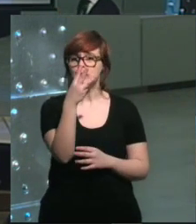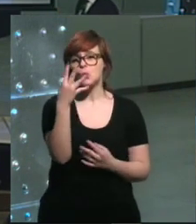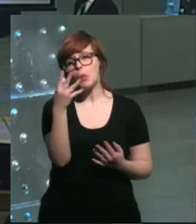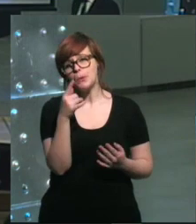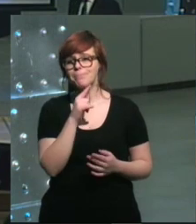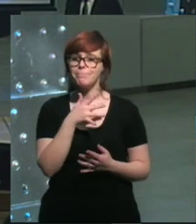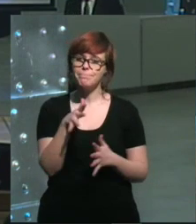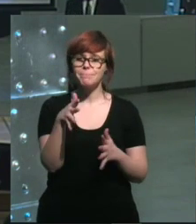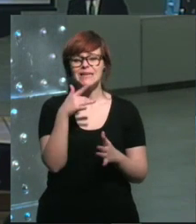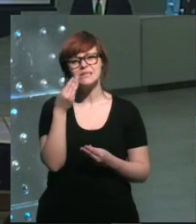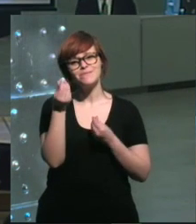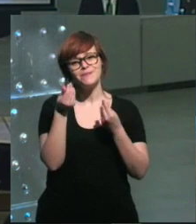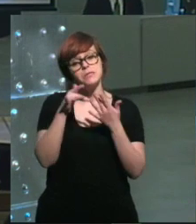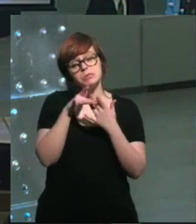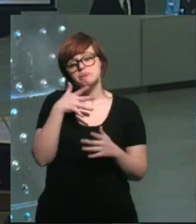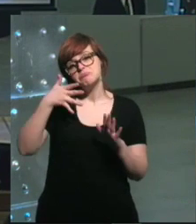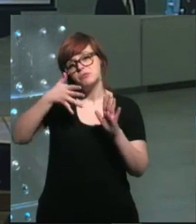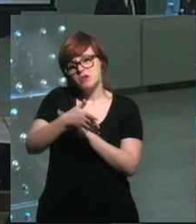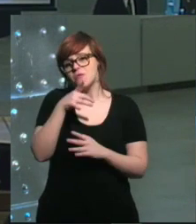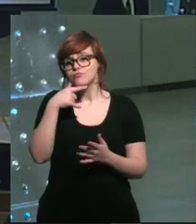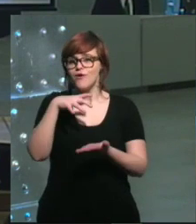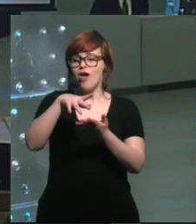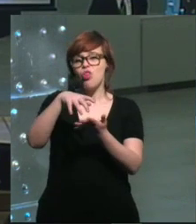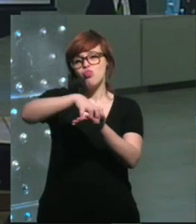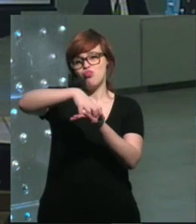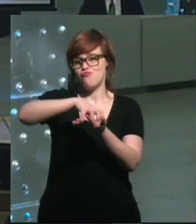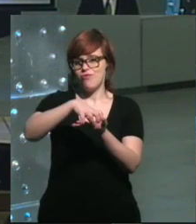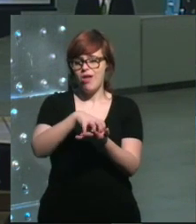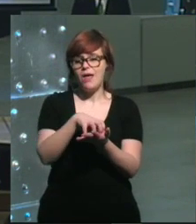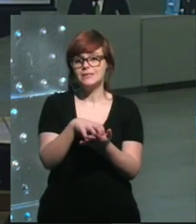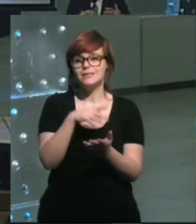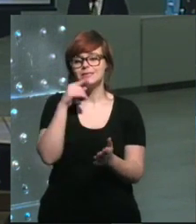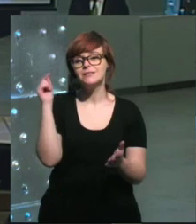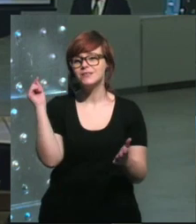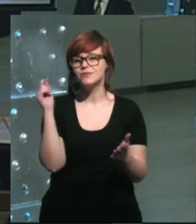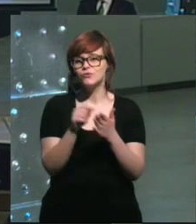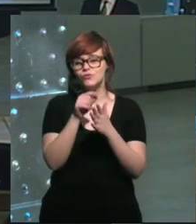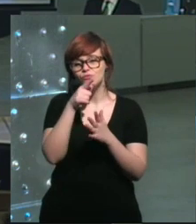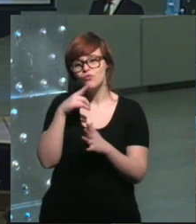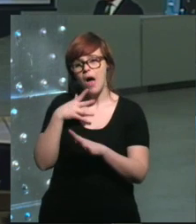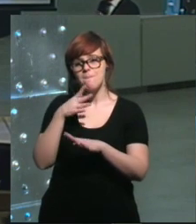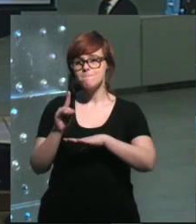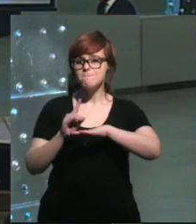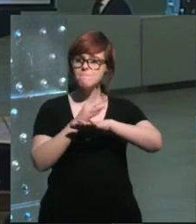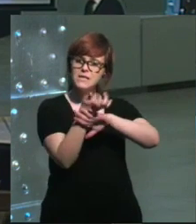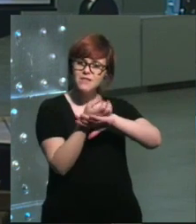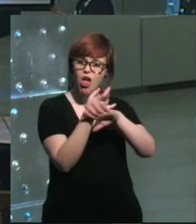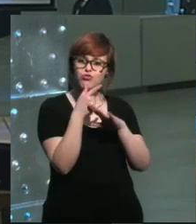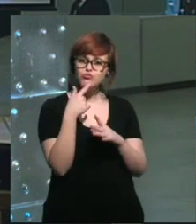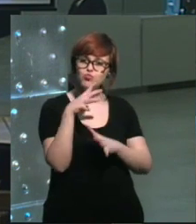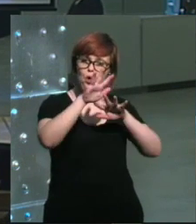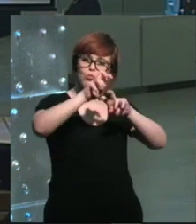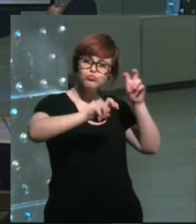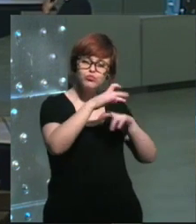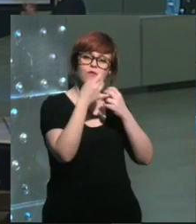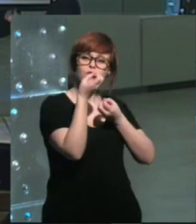dabas una indicación de que era un candidato indeciso y inmediatamente entraban a una parte de la base de datos, se les enviaba información con un